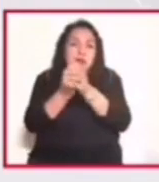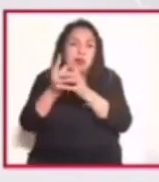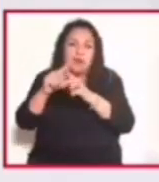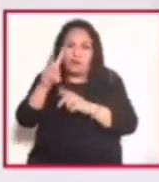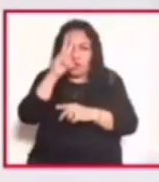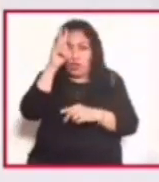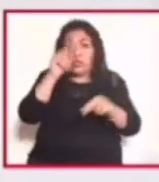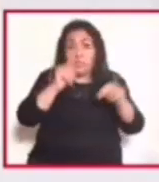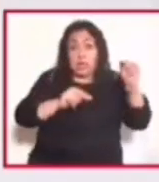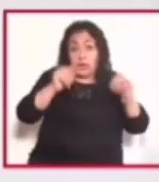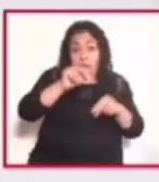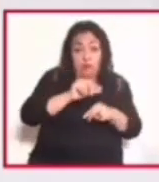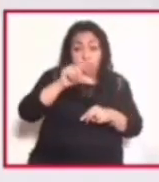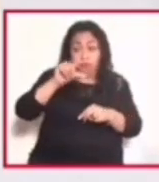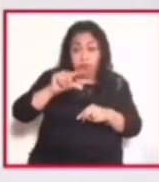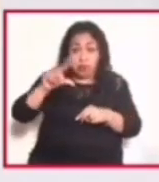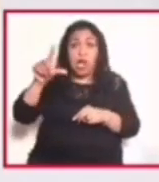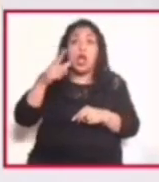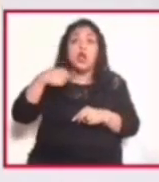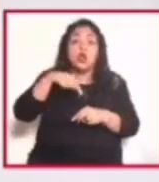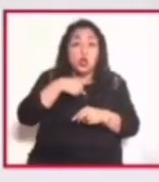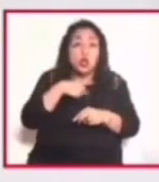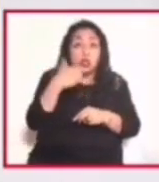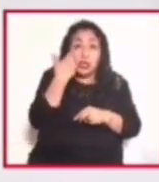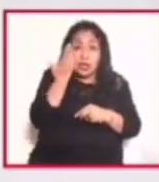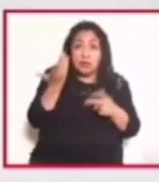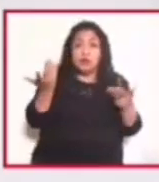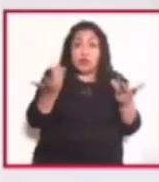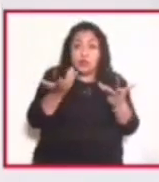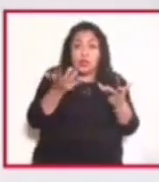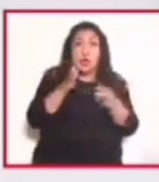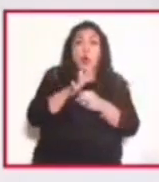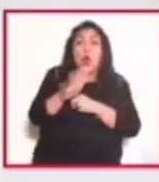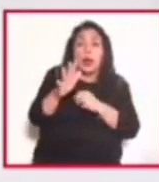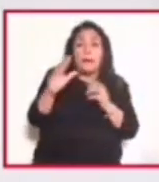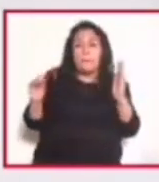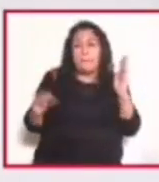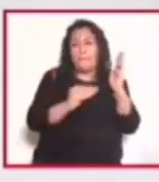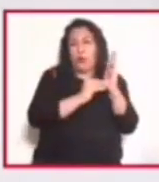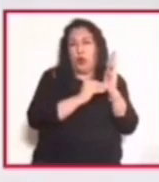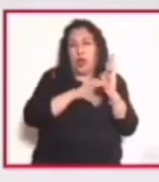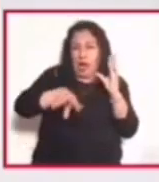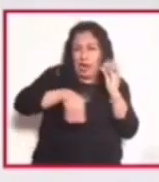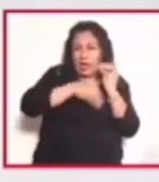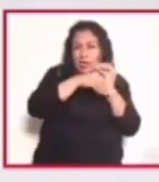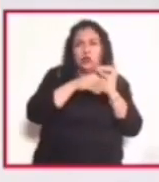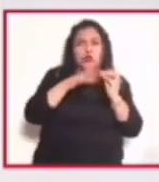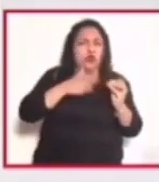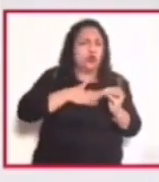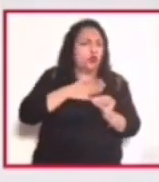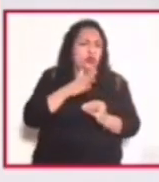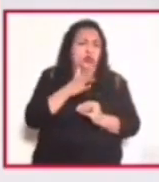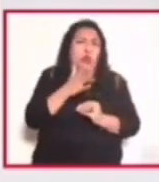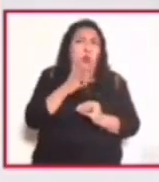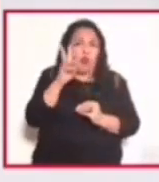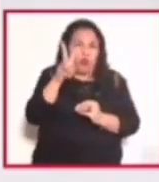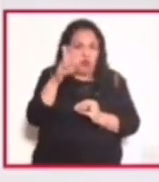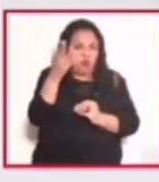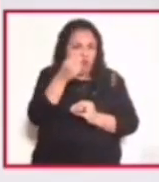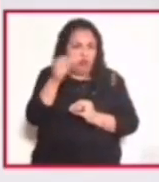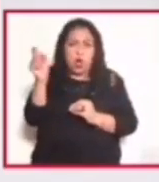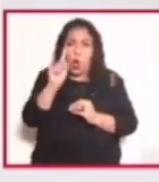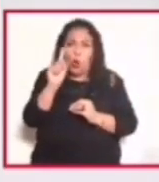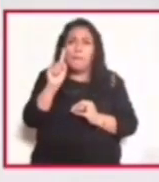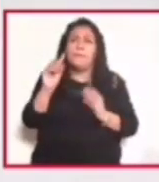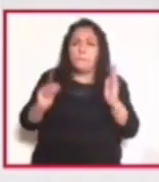de violencia. Y lo que nosotros vamos a hacer es poner un anexo, porque nosotros no tenemos la capacidad, pero sí vamos a poner un